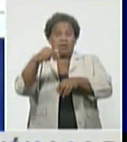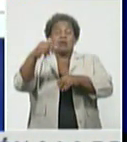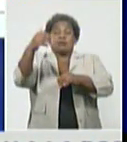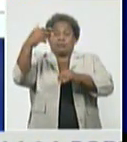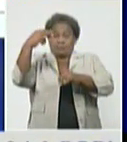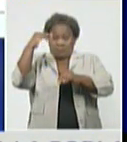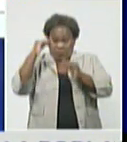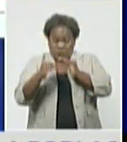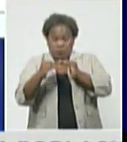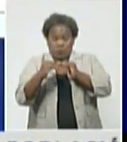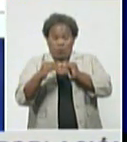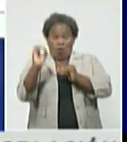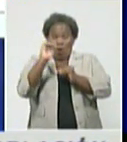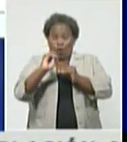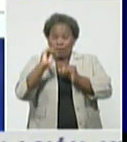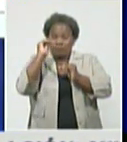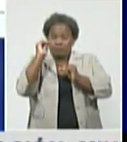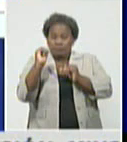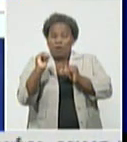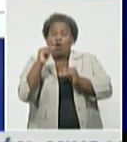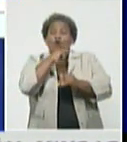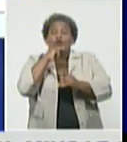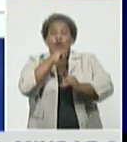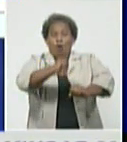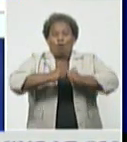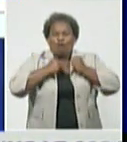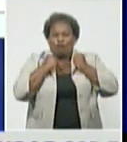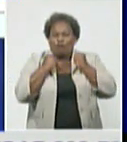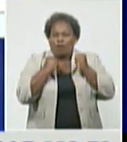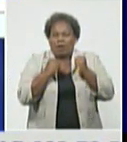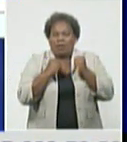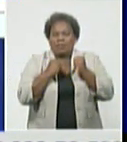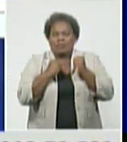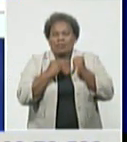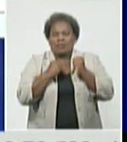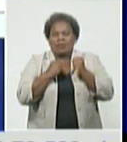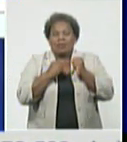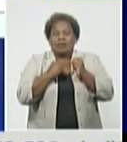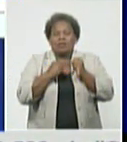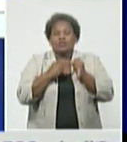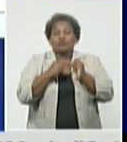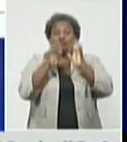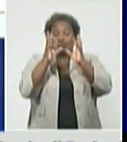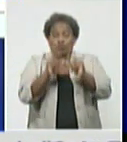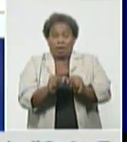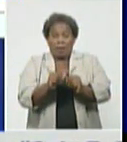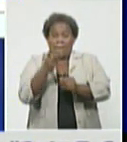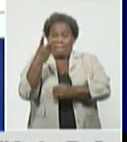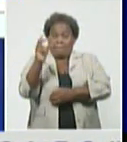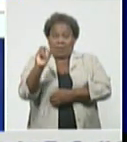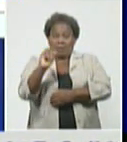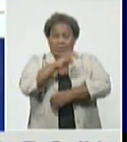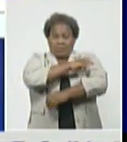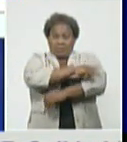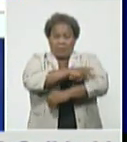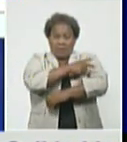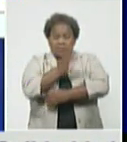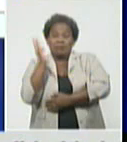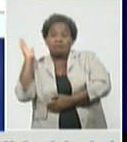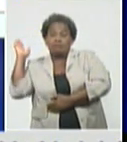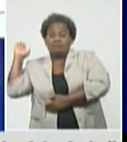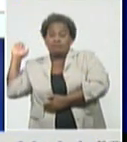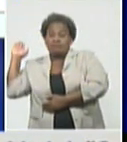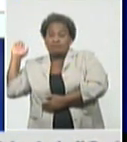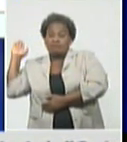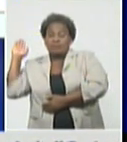los que aparecen en rojo intenso, que suman un total de 20 países, entre los cuales